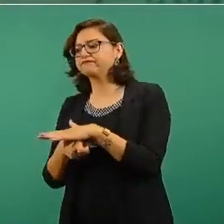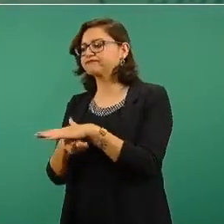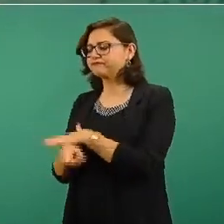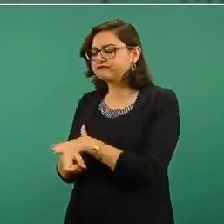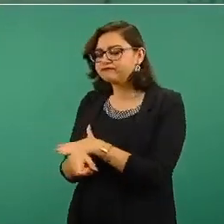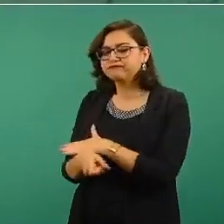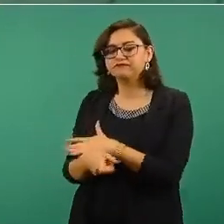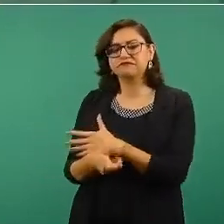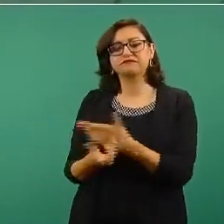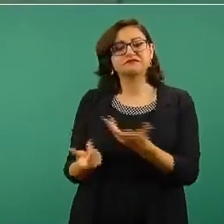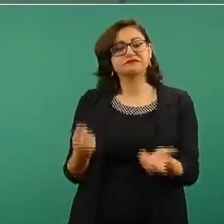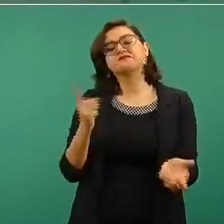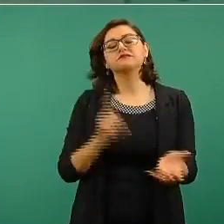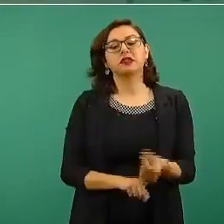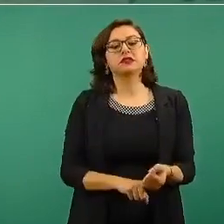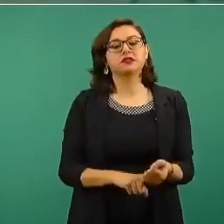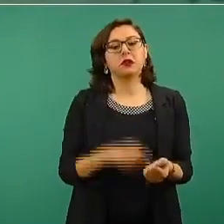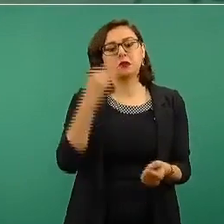de la burocracia.